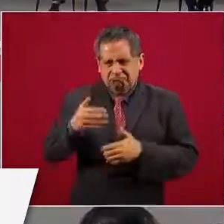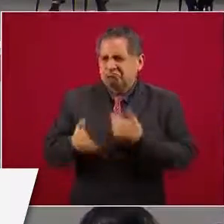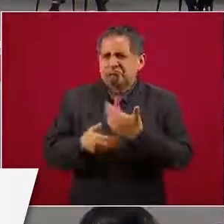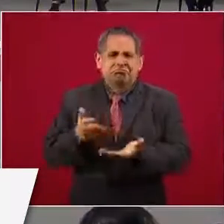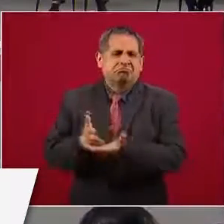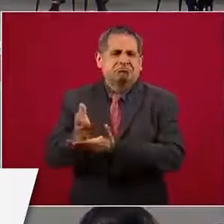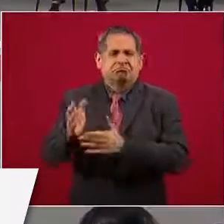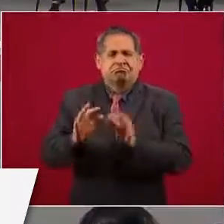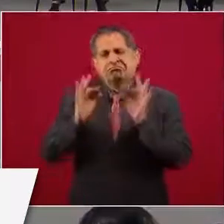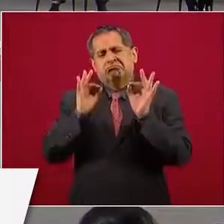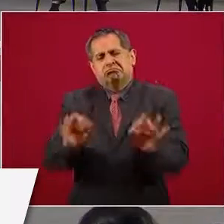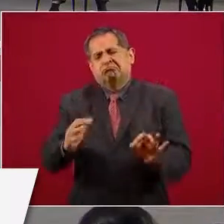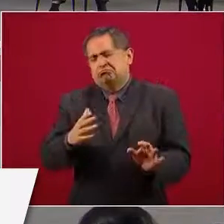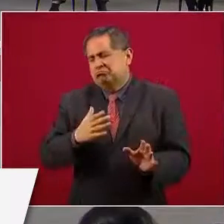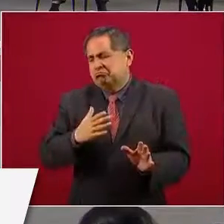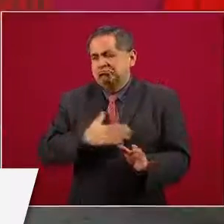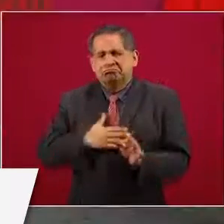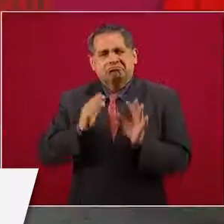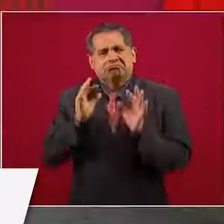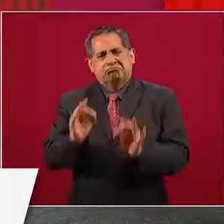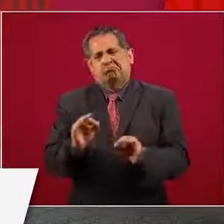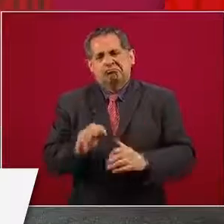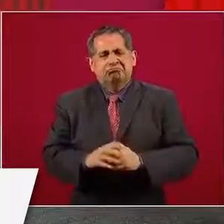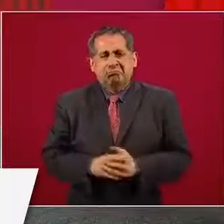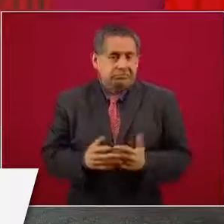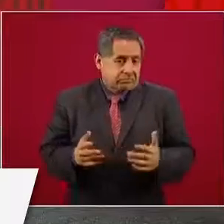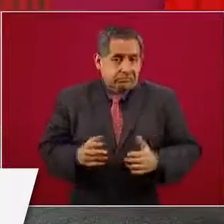podríamos sentirnos satisfechos.